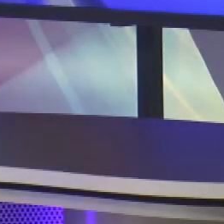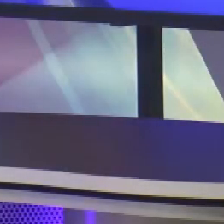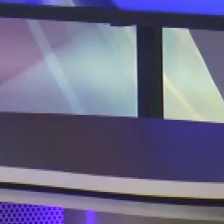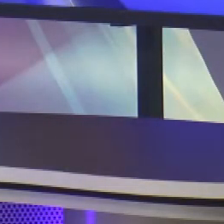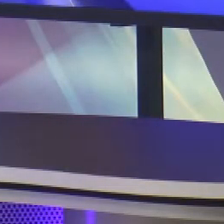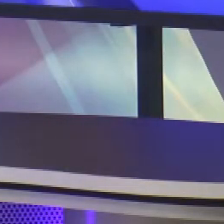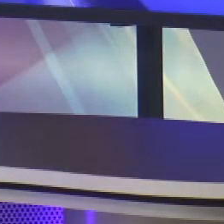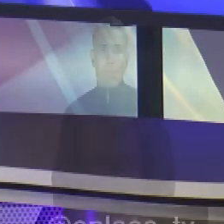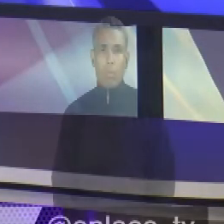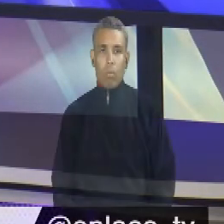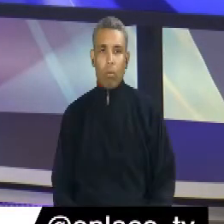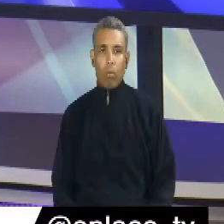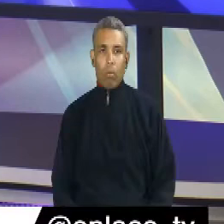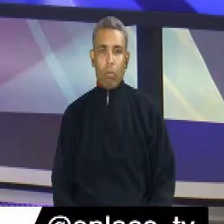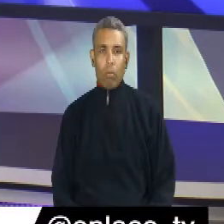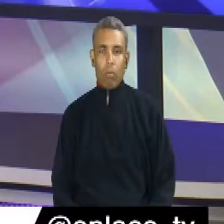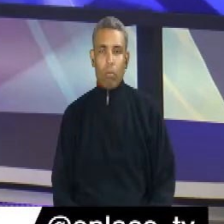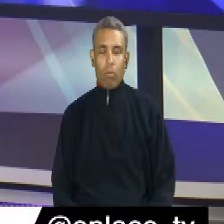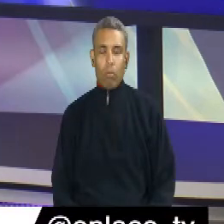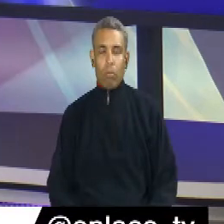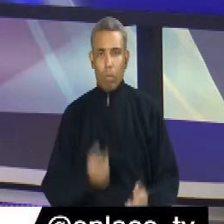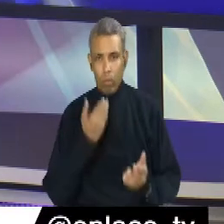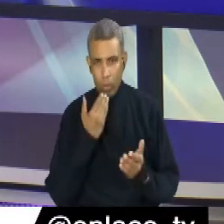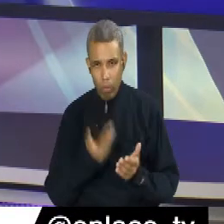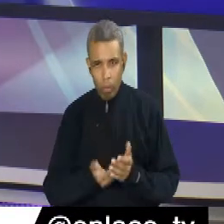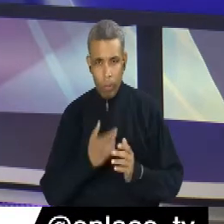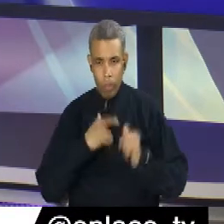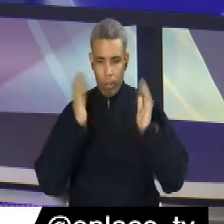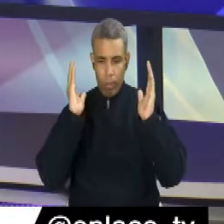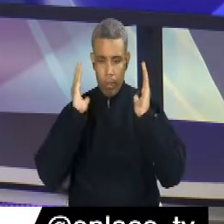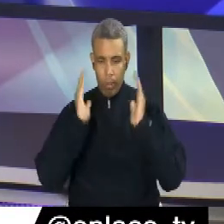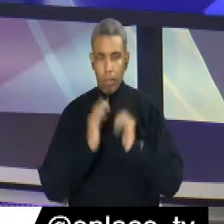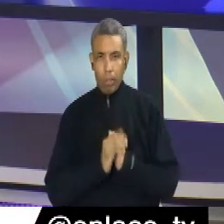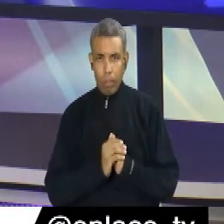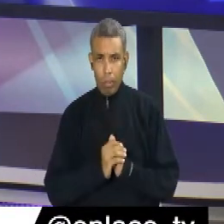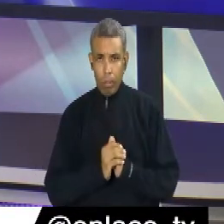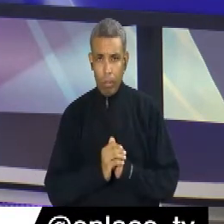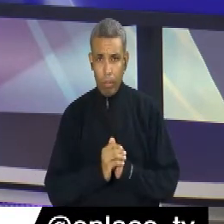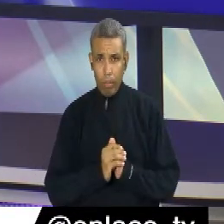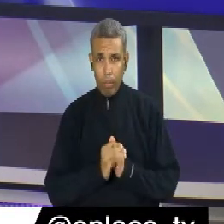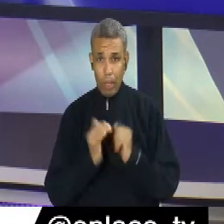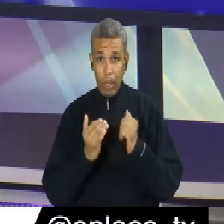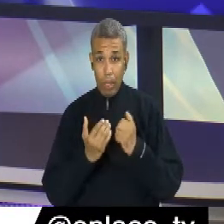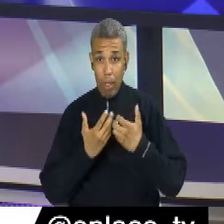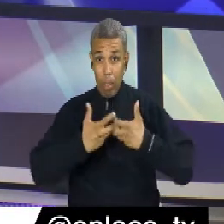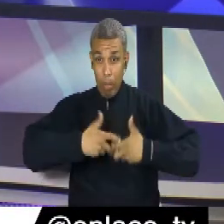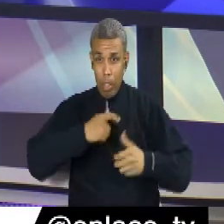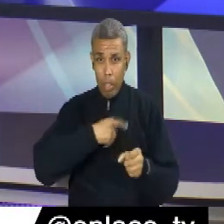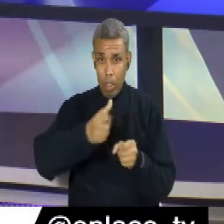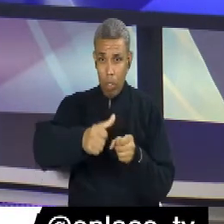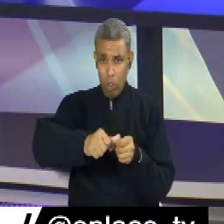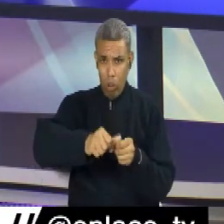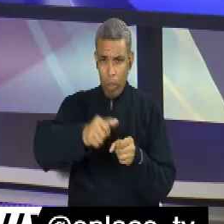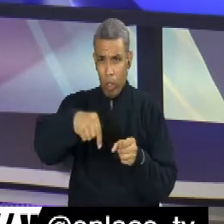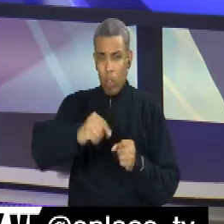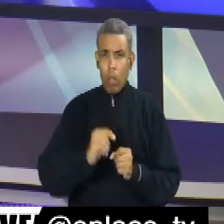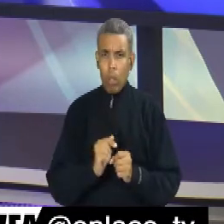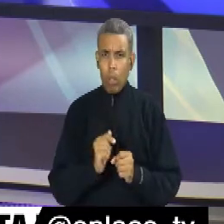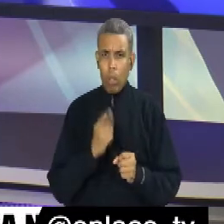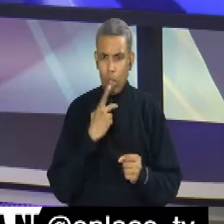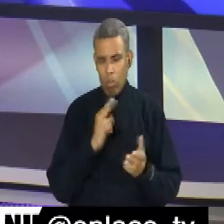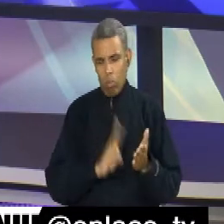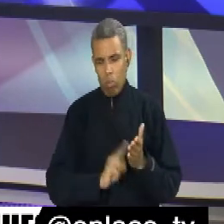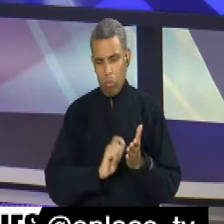Gracias por continuar con nosotros en Enlace Noticias. La refinería de Barranca Bermeja anunció en comunicado de prensa que